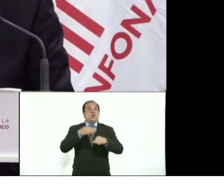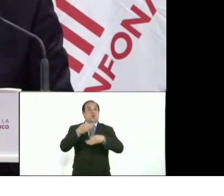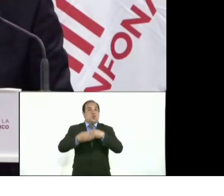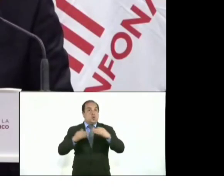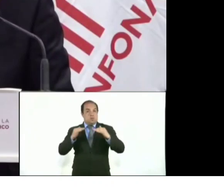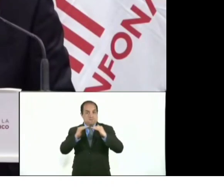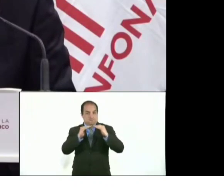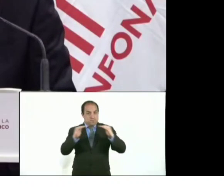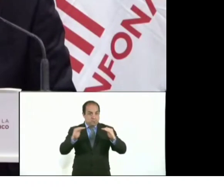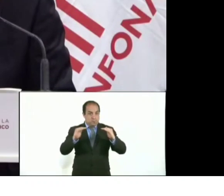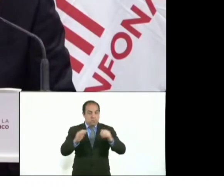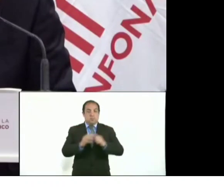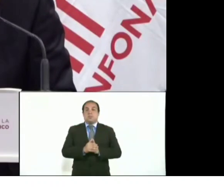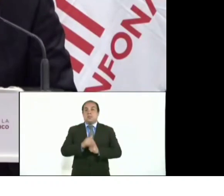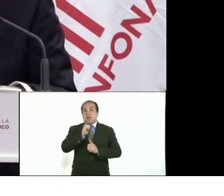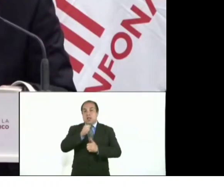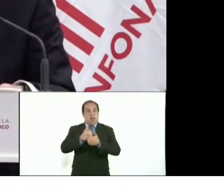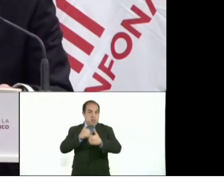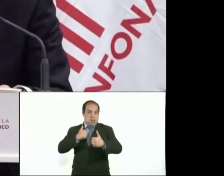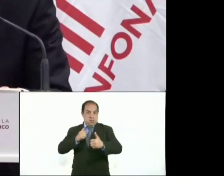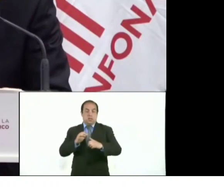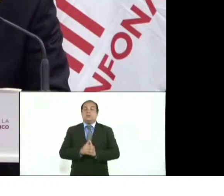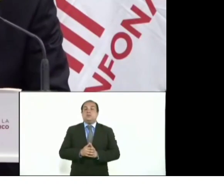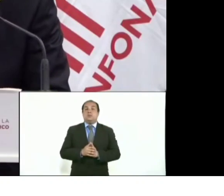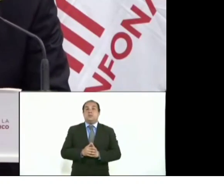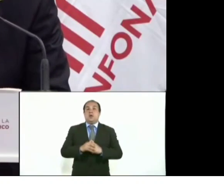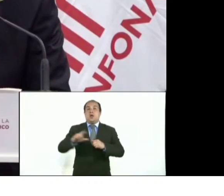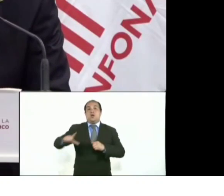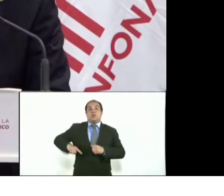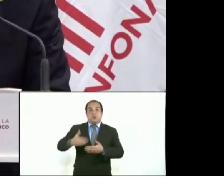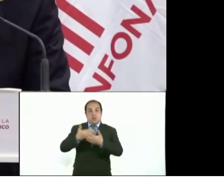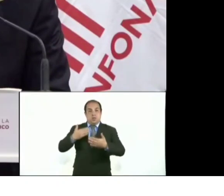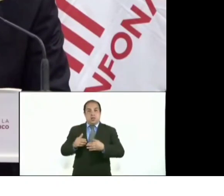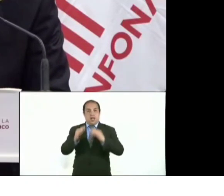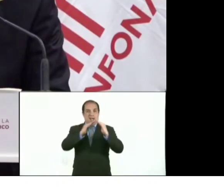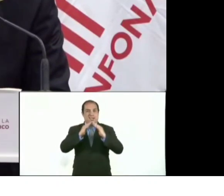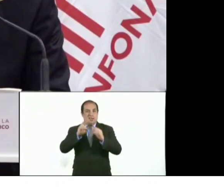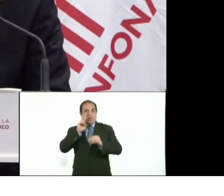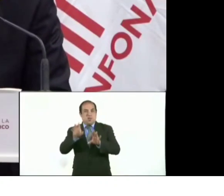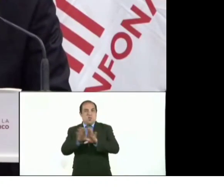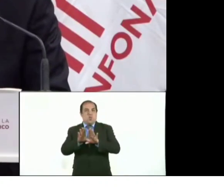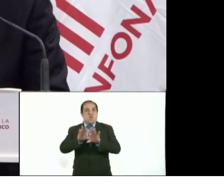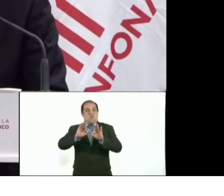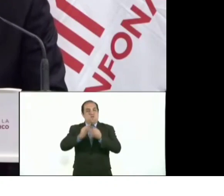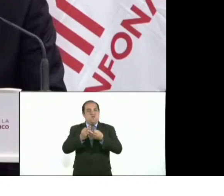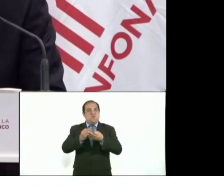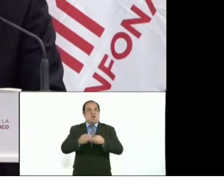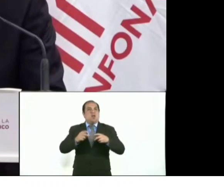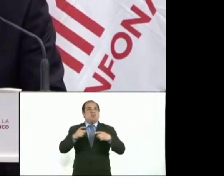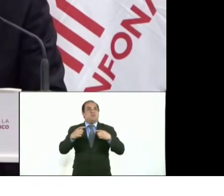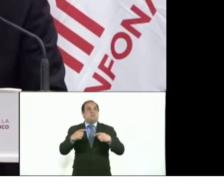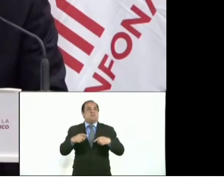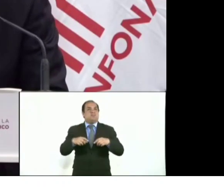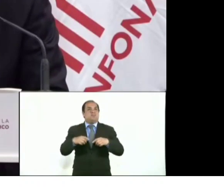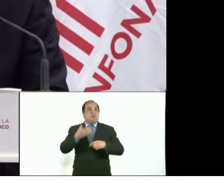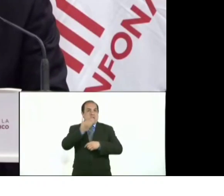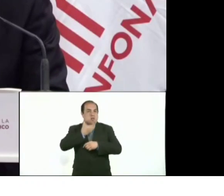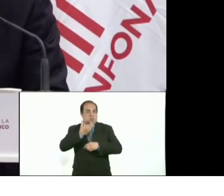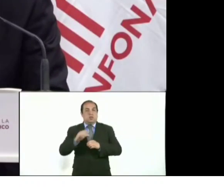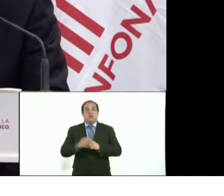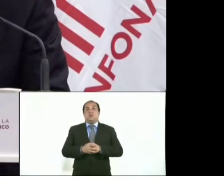quede fuera en materia de vivienda. En gobiernos anteriores la vivienda se veía como una mercancía y el suelo como un objeto de